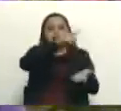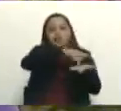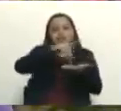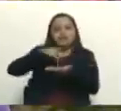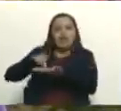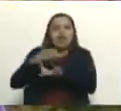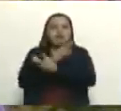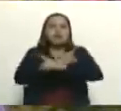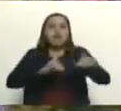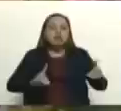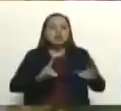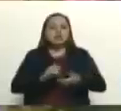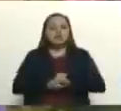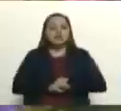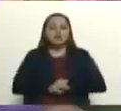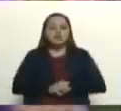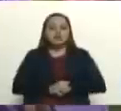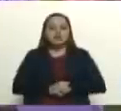a la democracia protagónica.